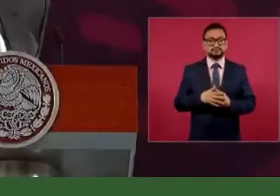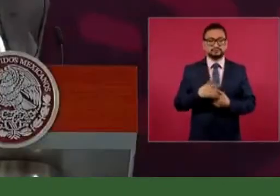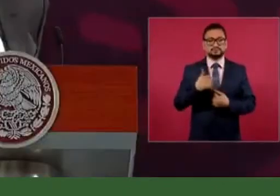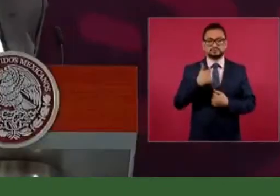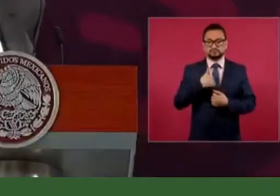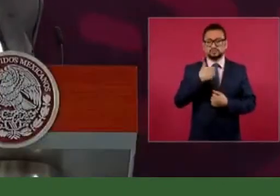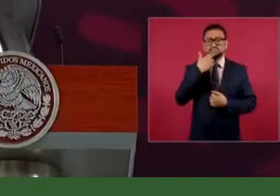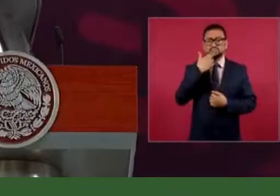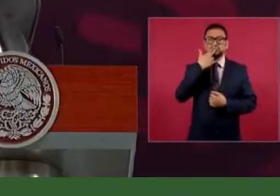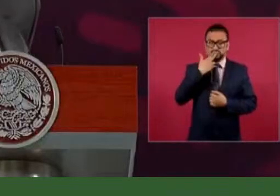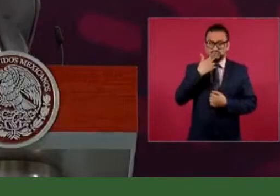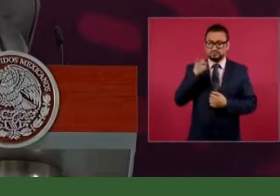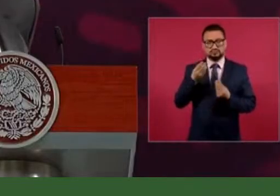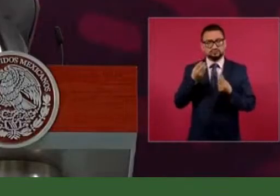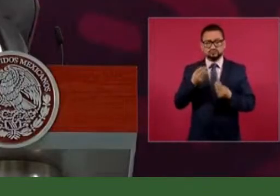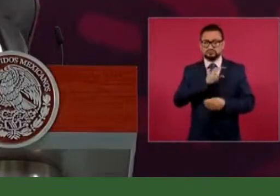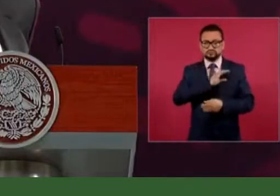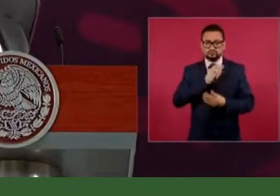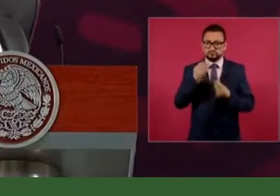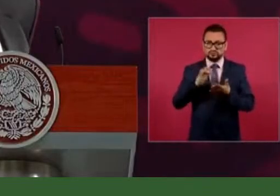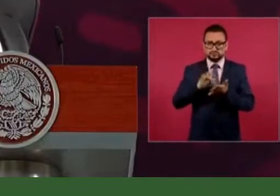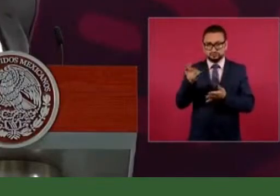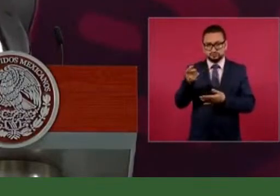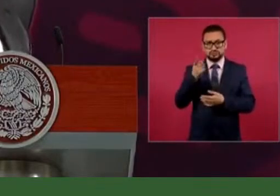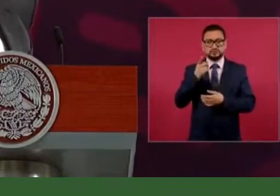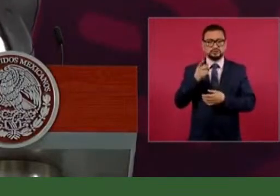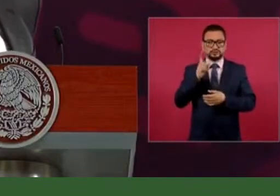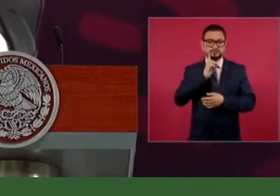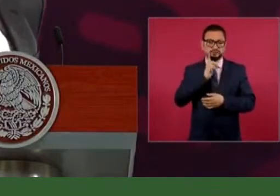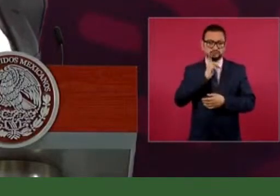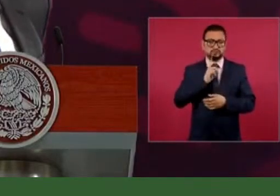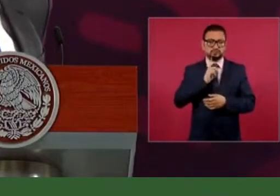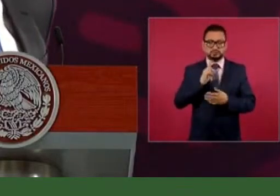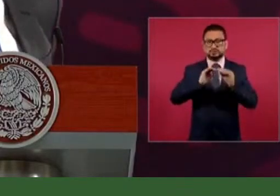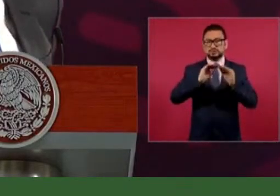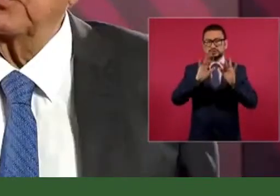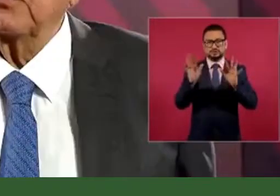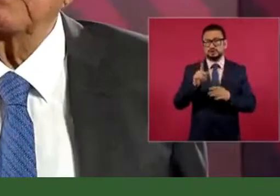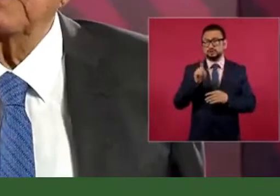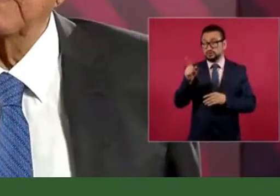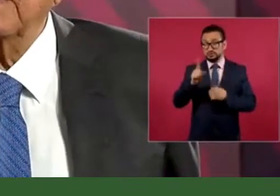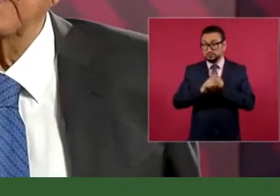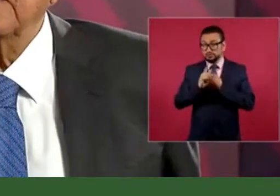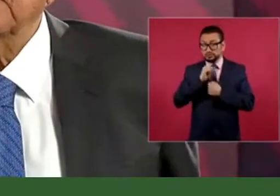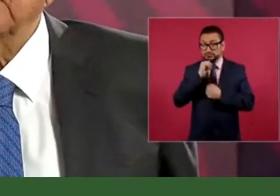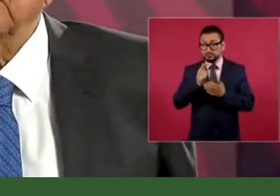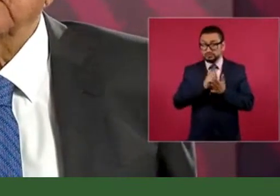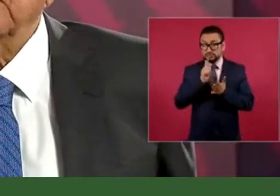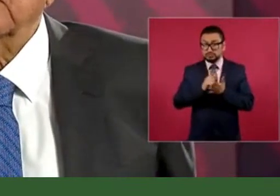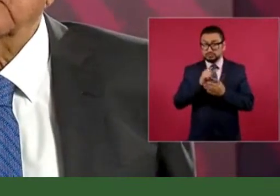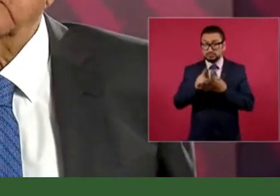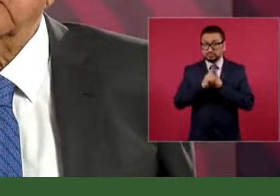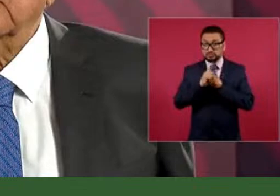estimo mucho, la agradezco mucho y claro que si no tiene problema legal